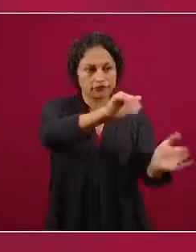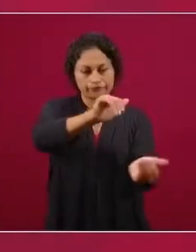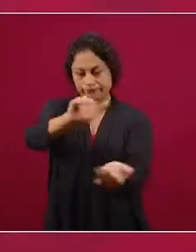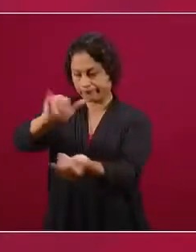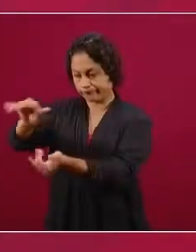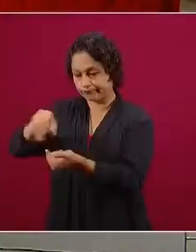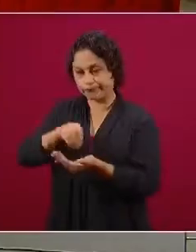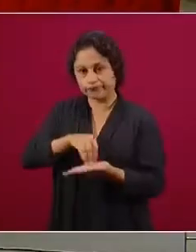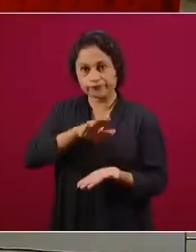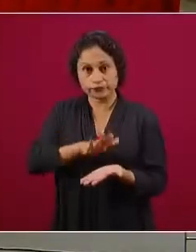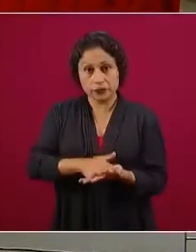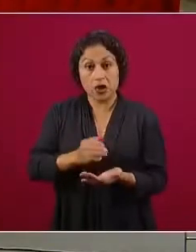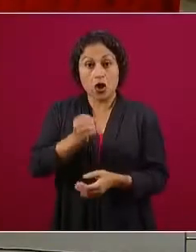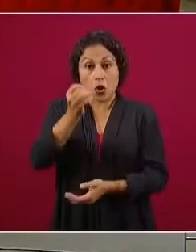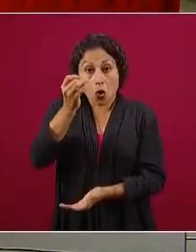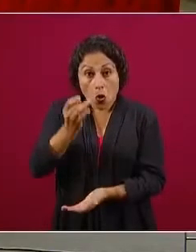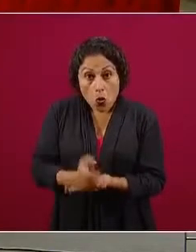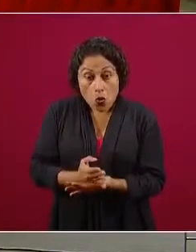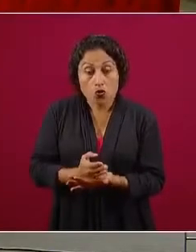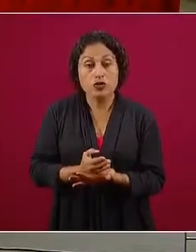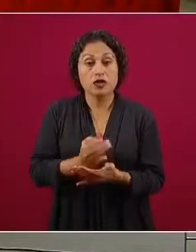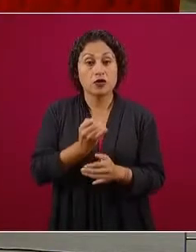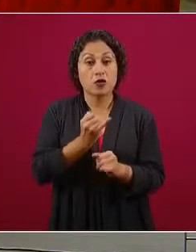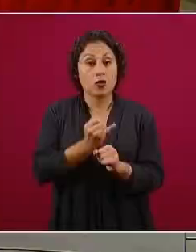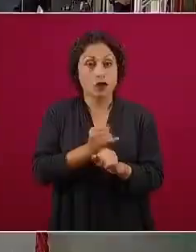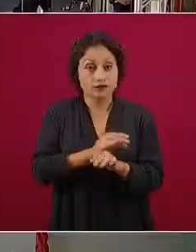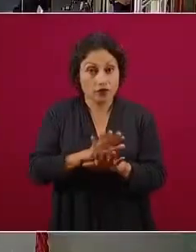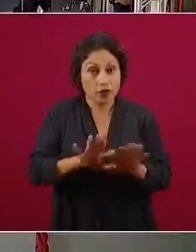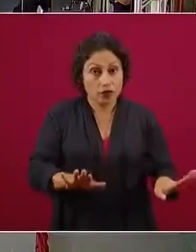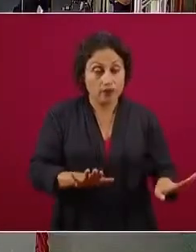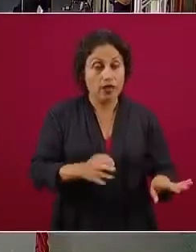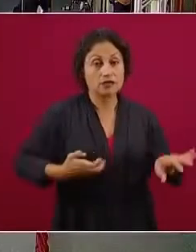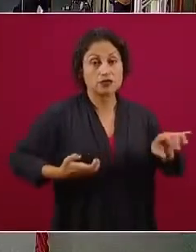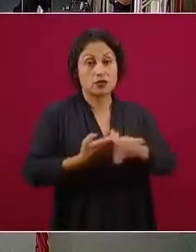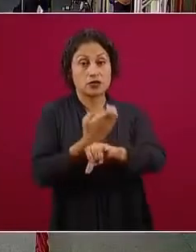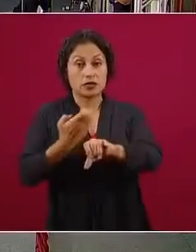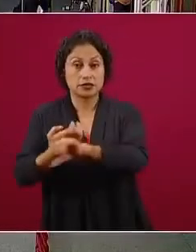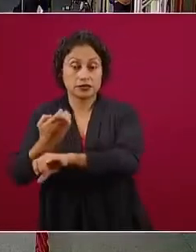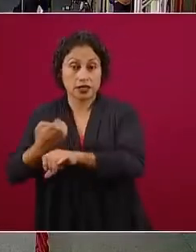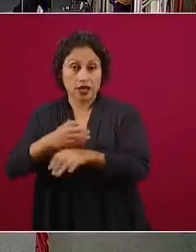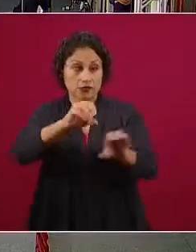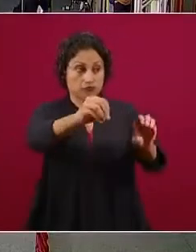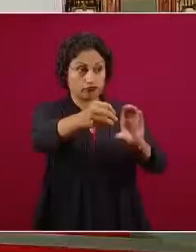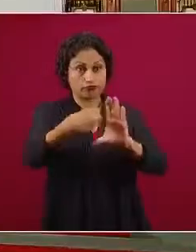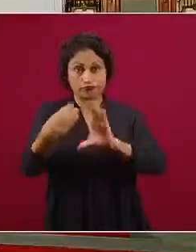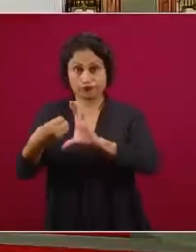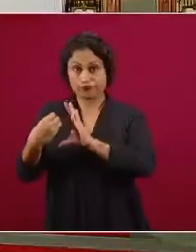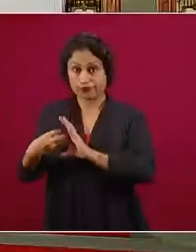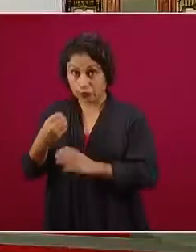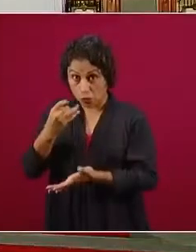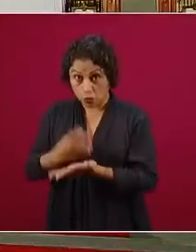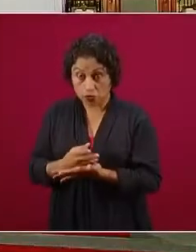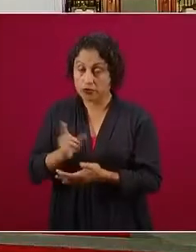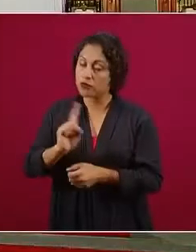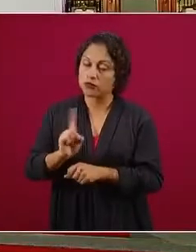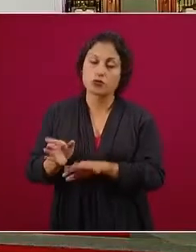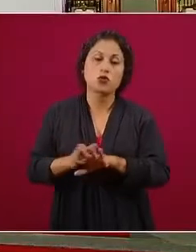través de las plataformas informáticas los gobiernos estatales. Como comentamos hace pocos